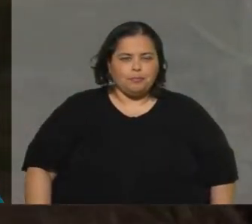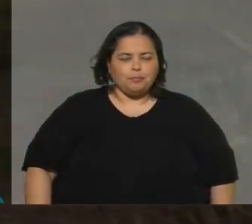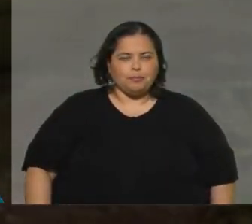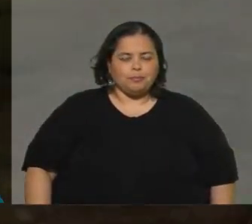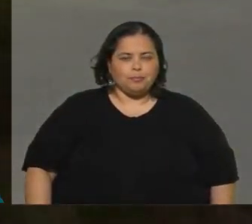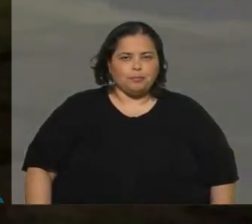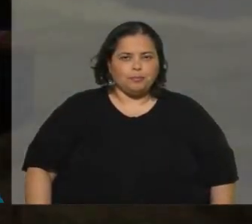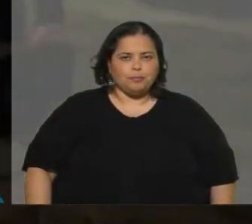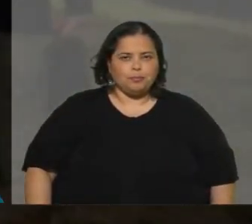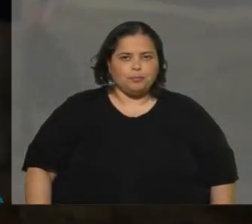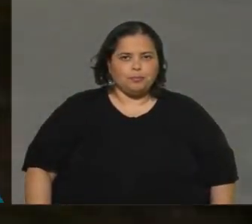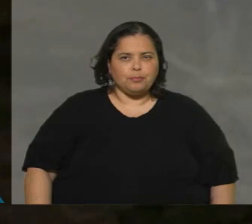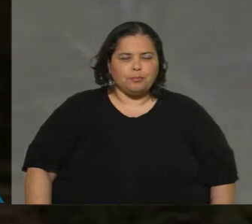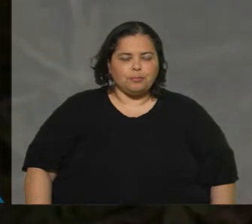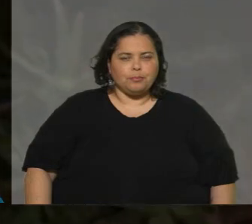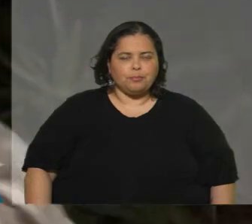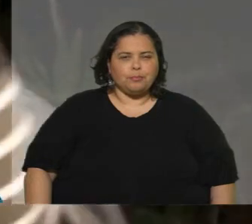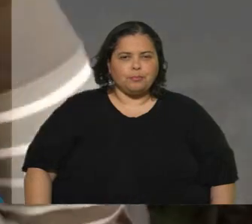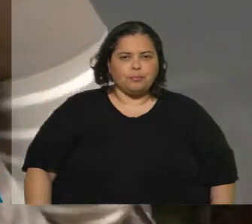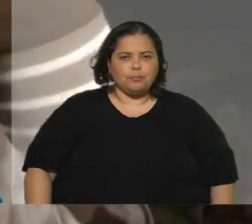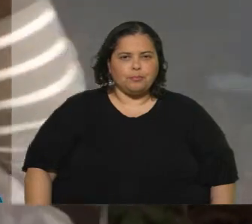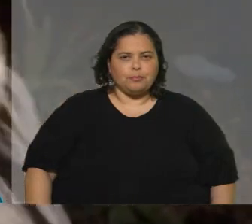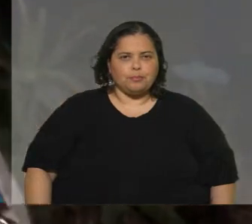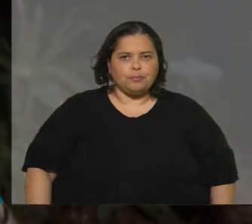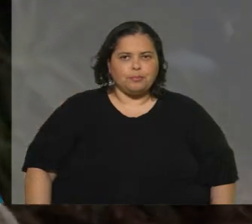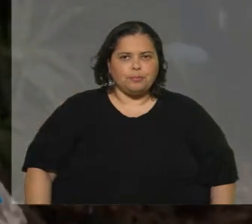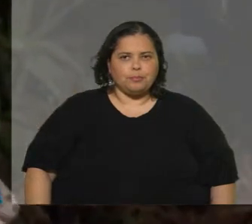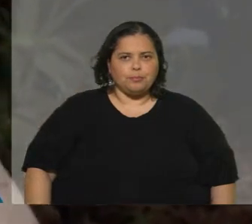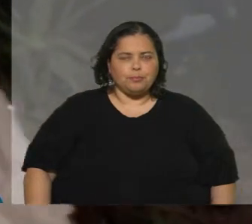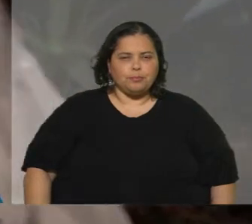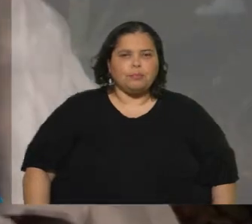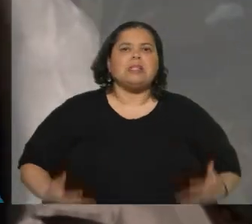escuchar, muy bien. Nunca más terrorismo de Estado en este país. Nunca más.